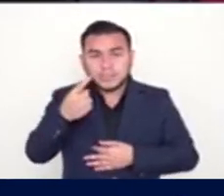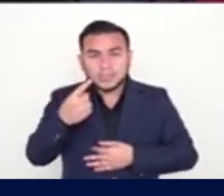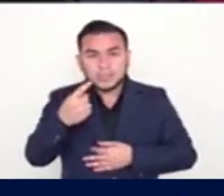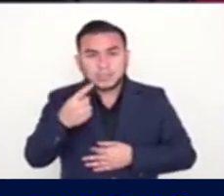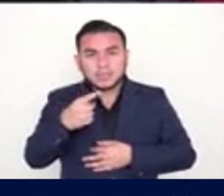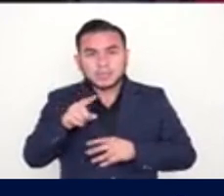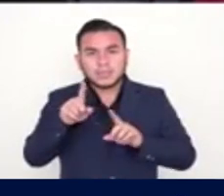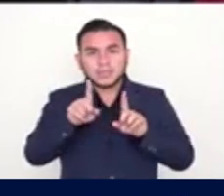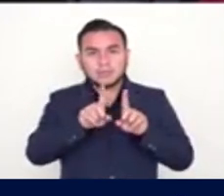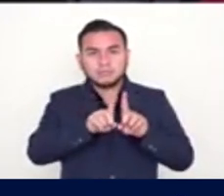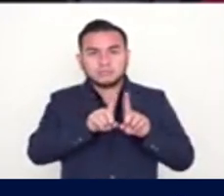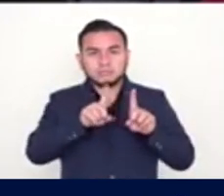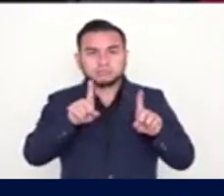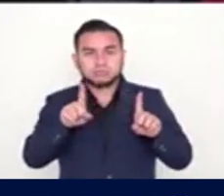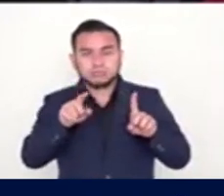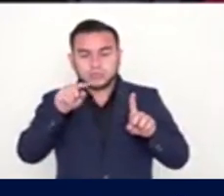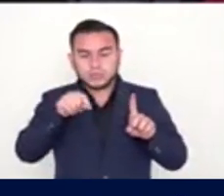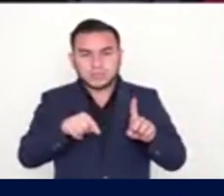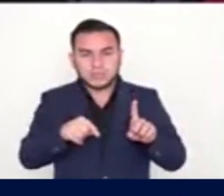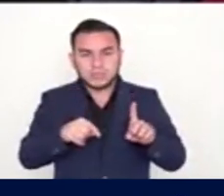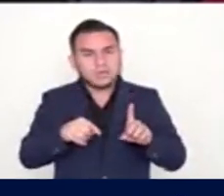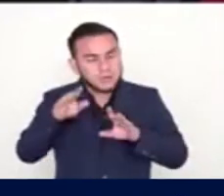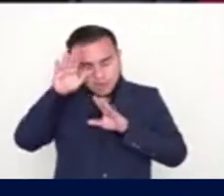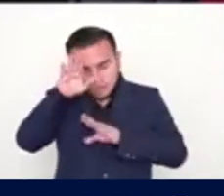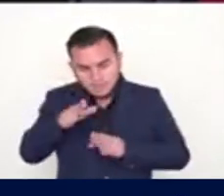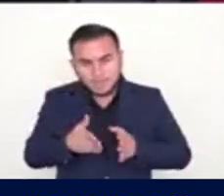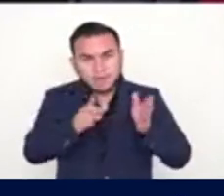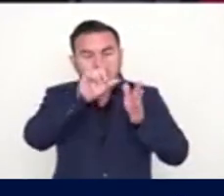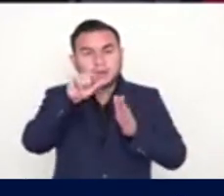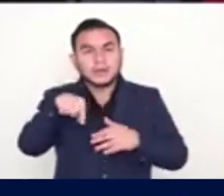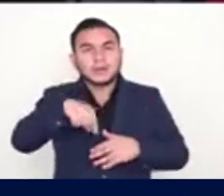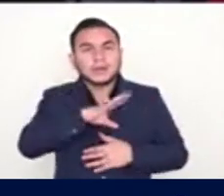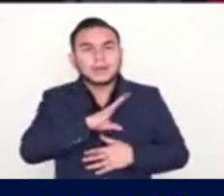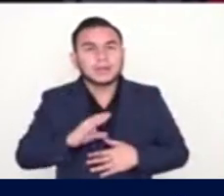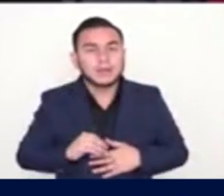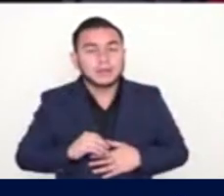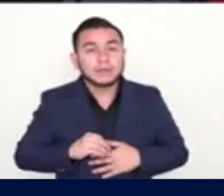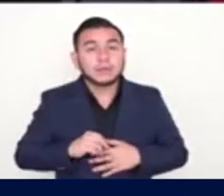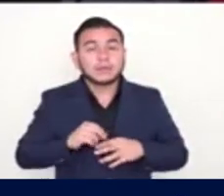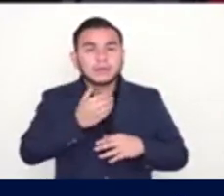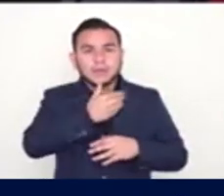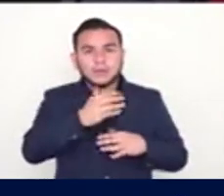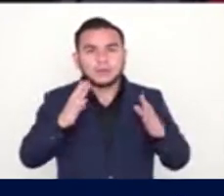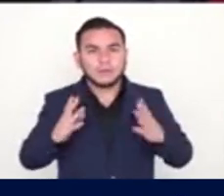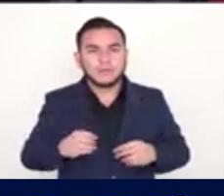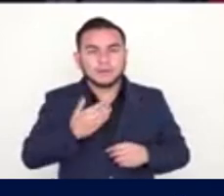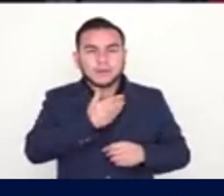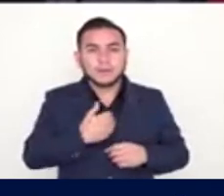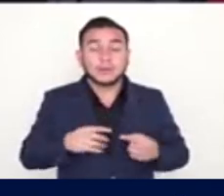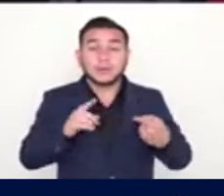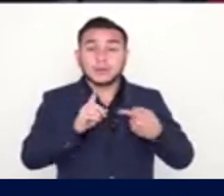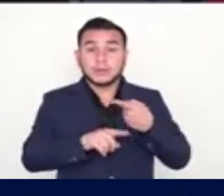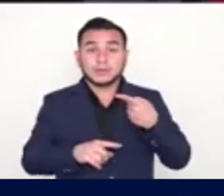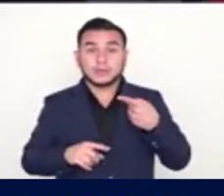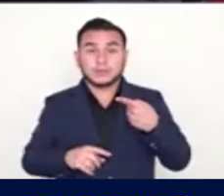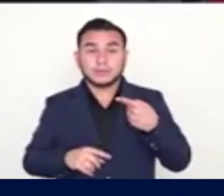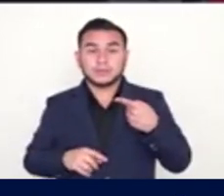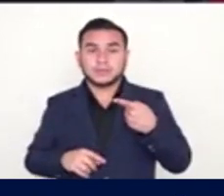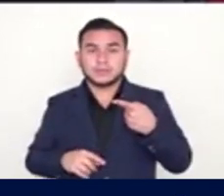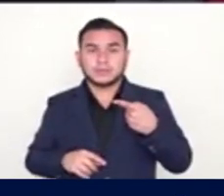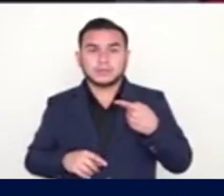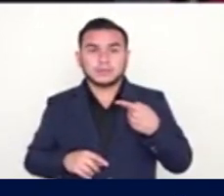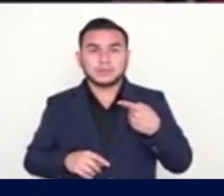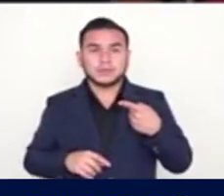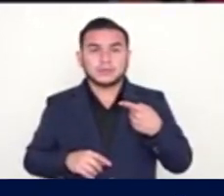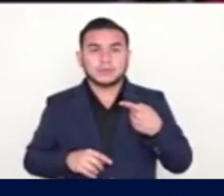el alejamiento del Estado de Derecho de El Salvador durante su administración. Eso en primer lugar. Y bueno,